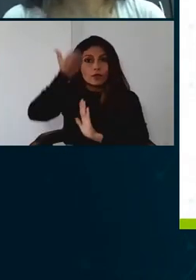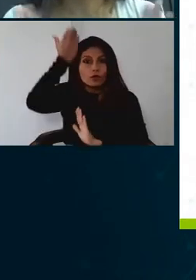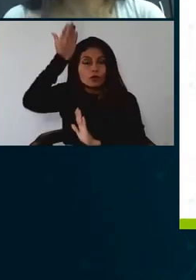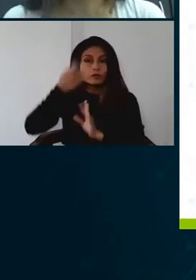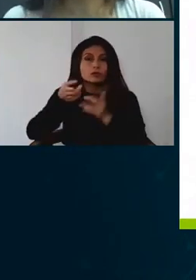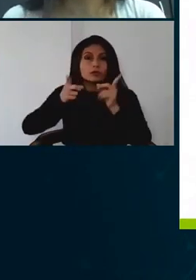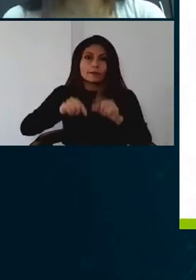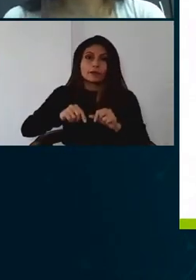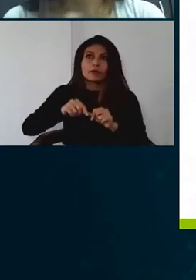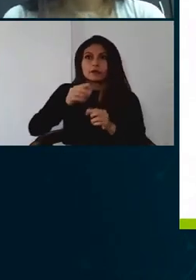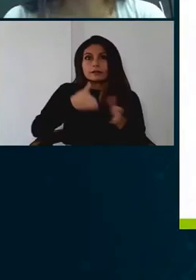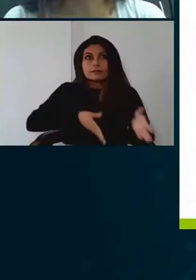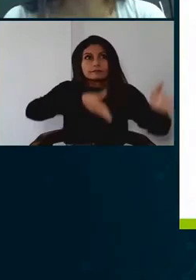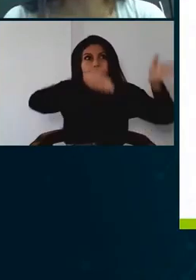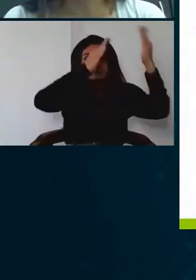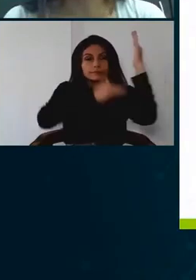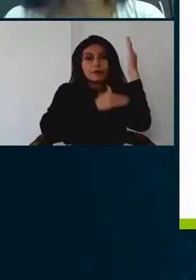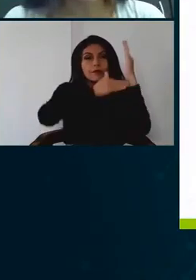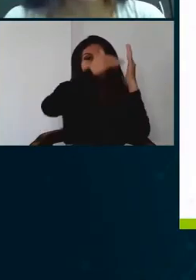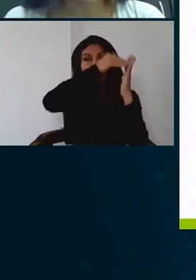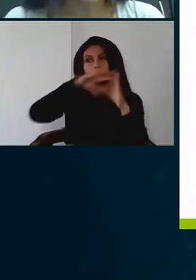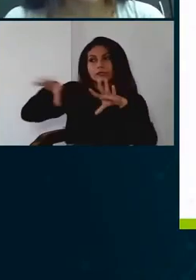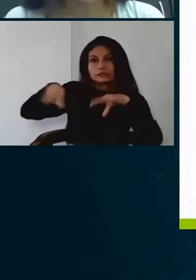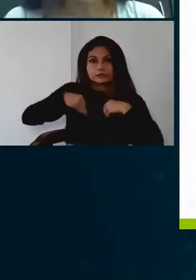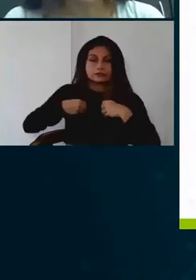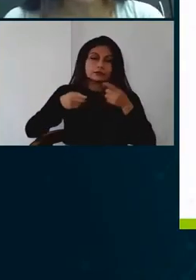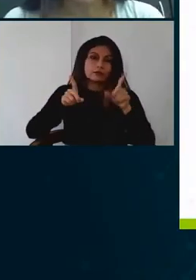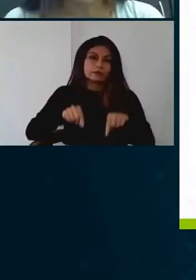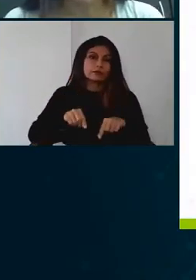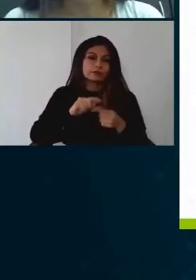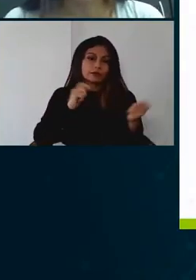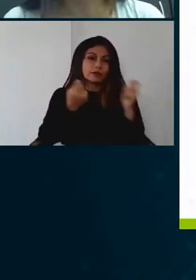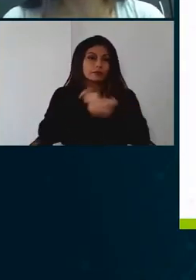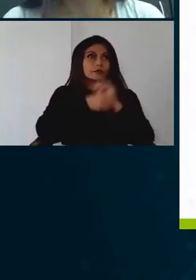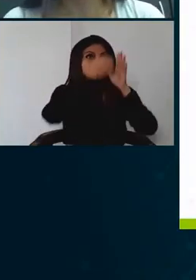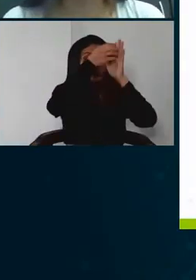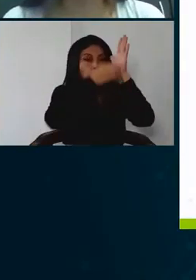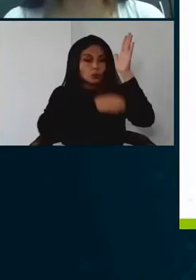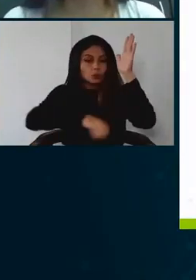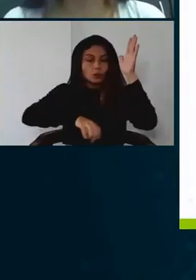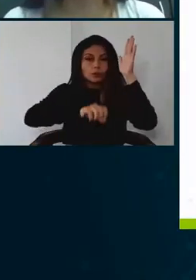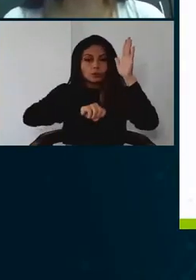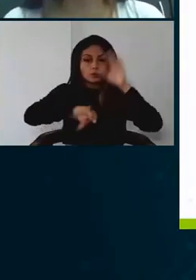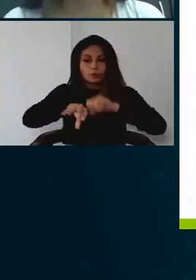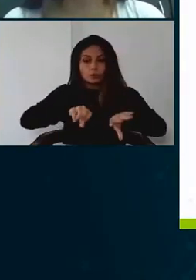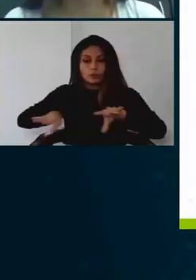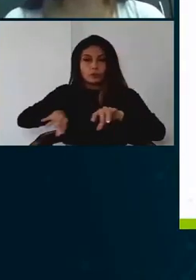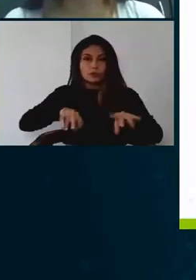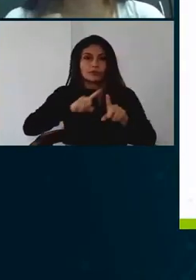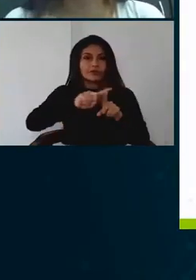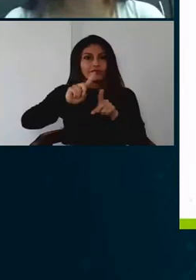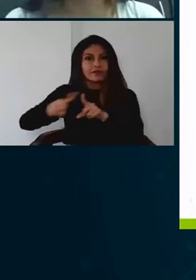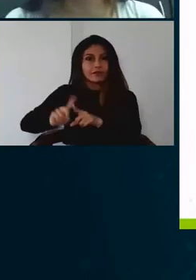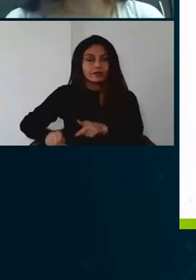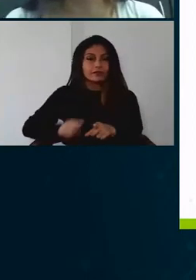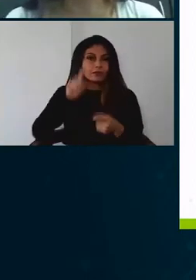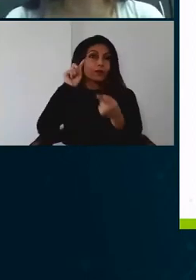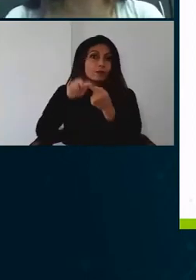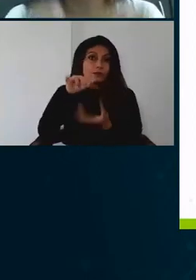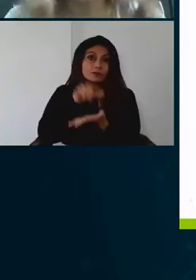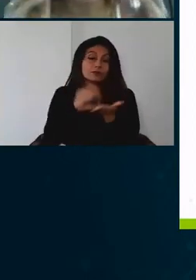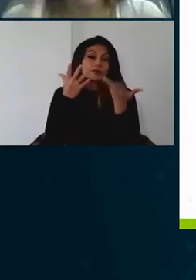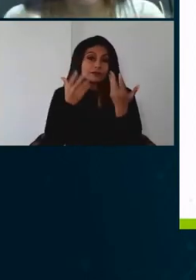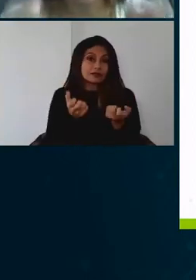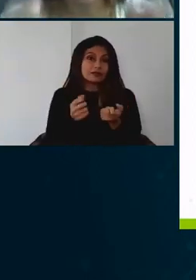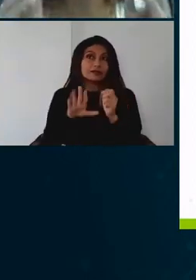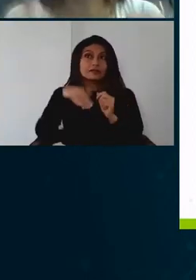pero sí quisimos con este mostrarles a ustedes qué es lo que llevamos y a dónde queremos, digamos, que esto avance y que